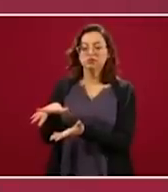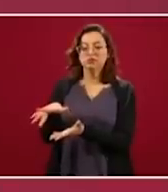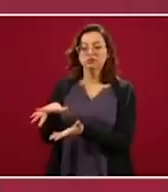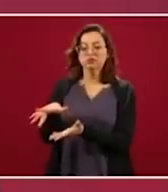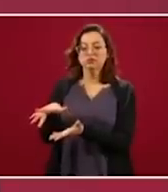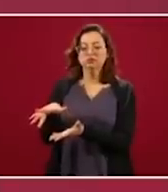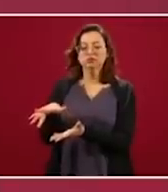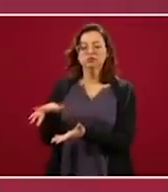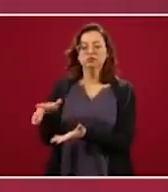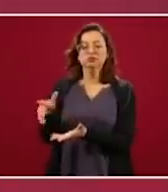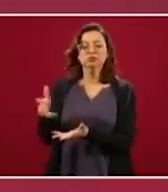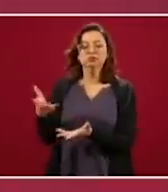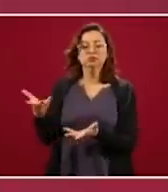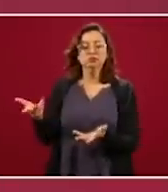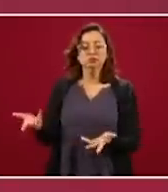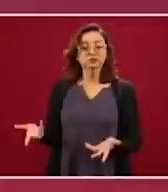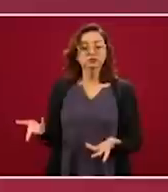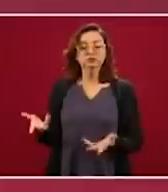un